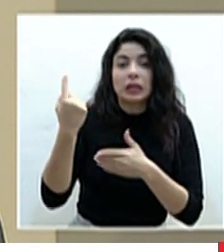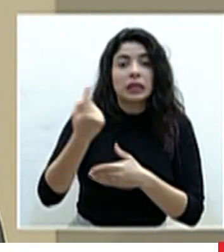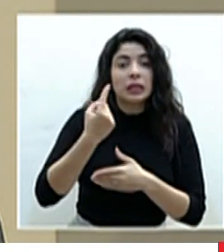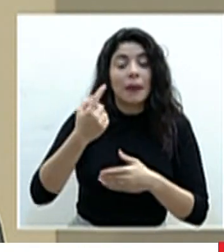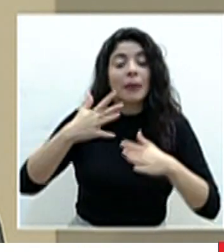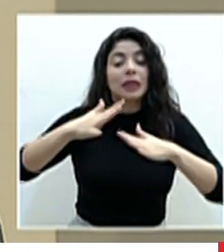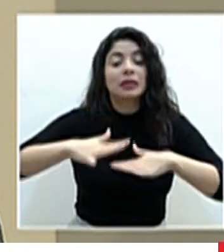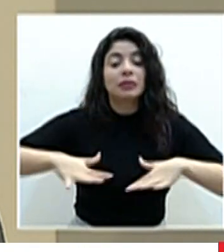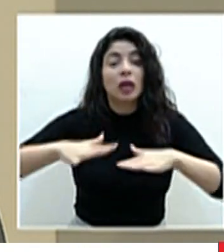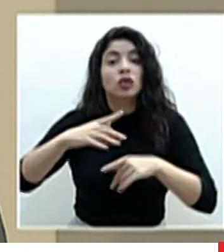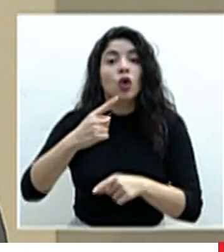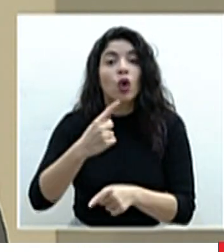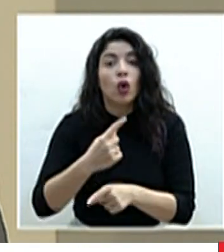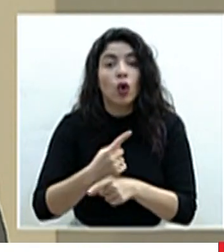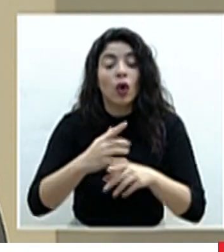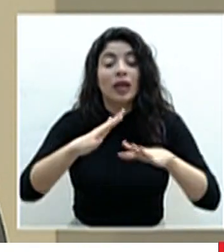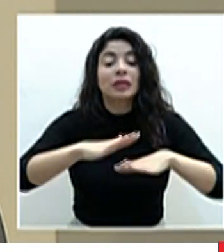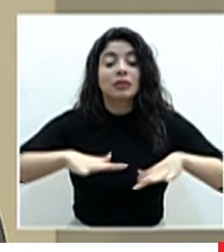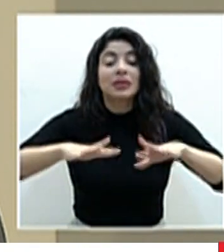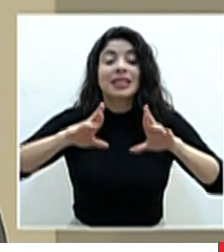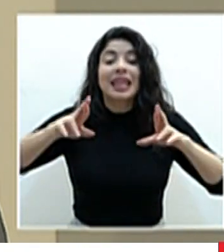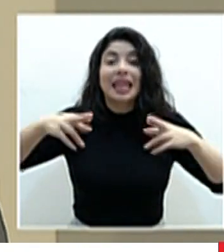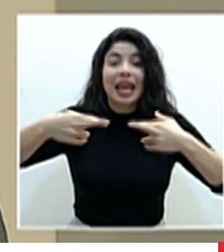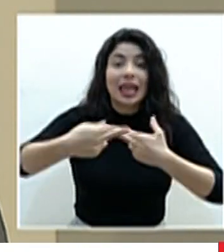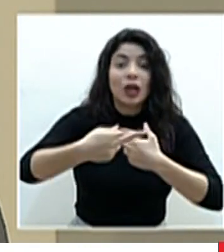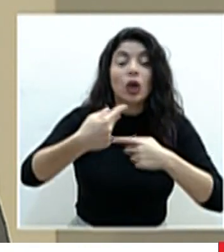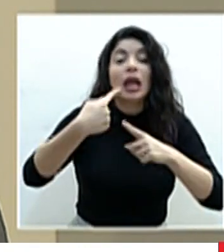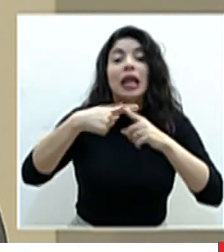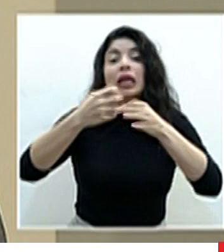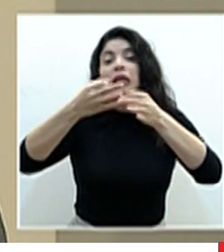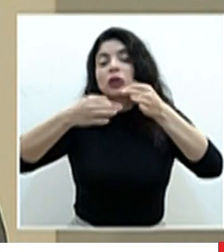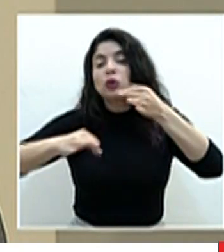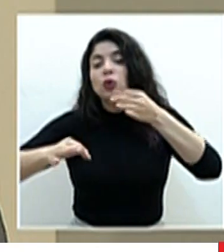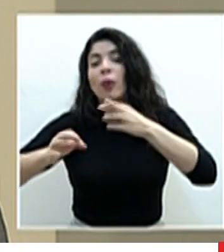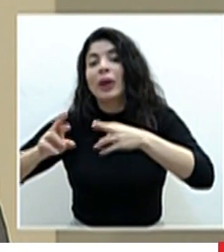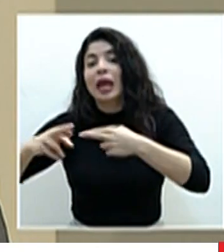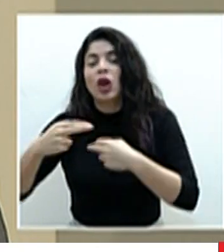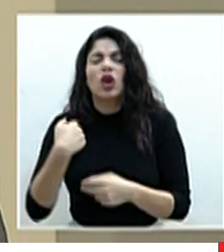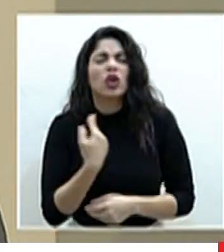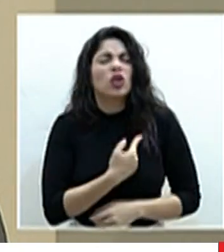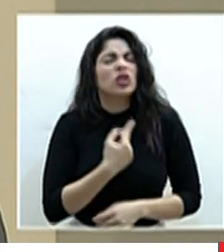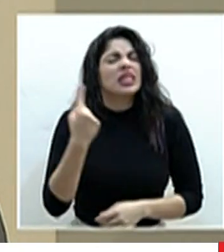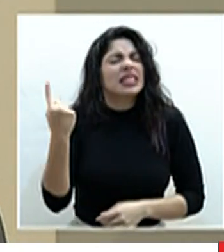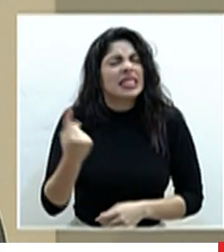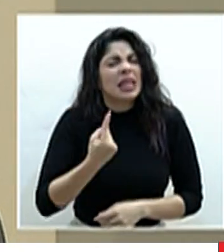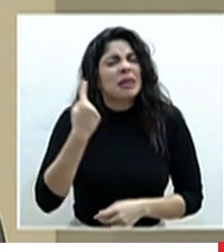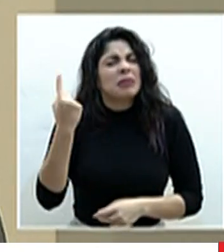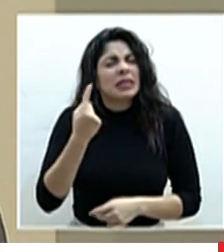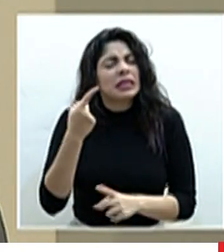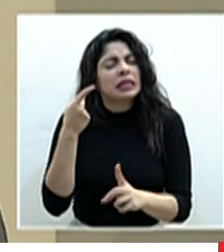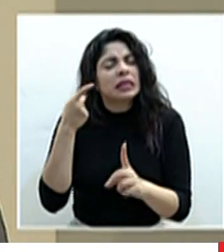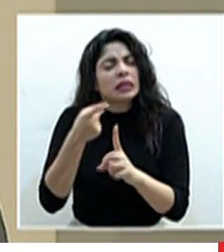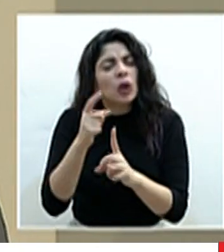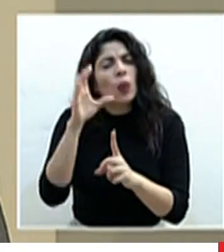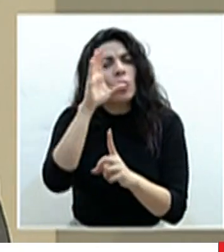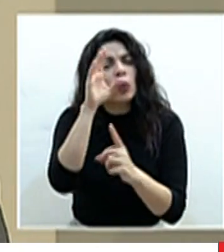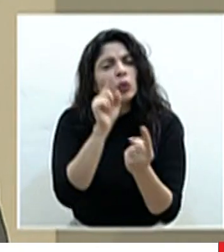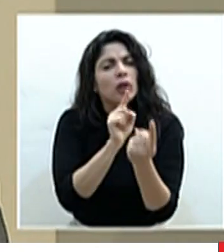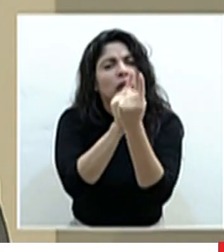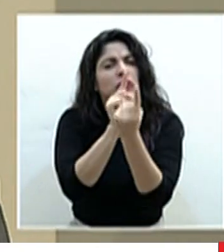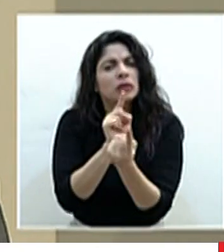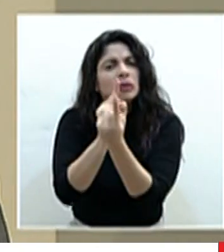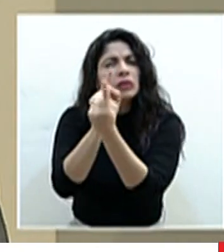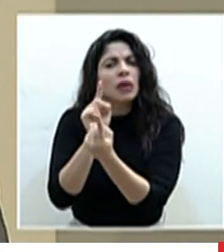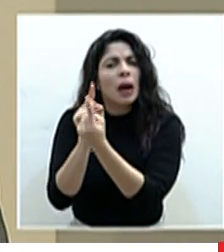espacios correctos, en los espacios regionales y subregionales. Nosotros siempre hemos apostado a ese espacio multilateral,